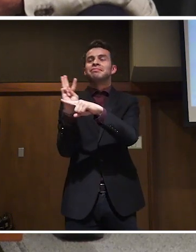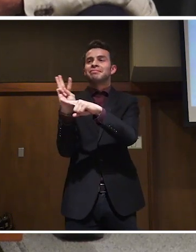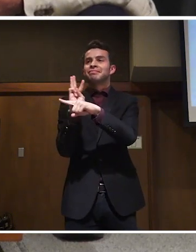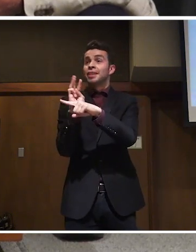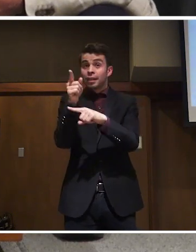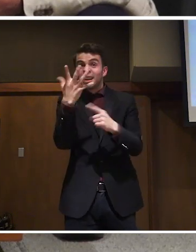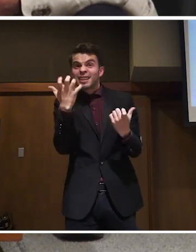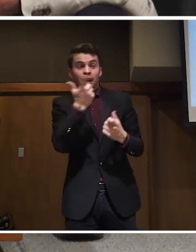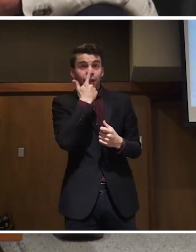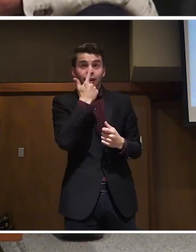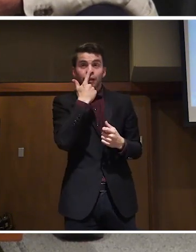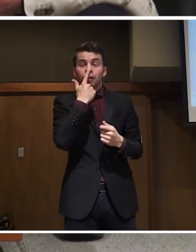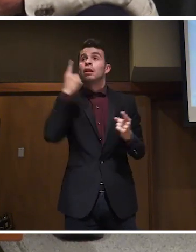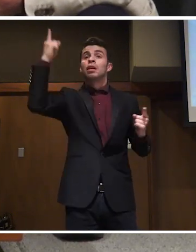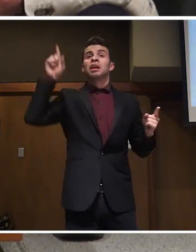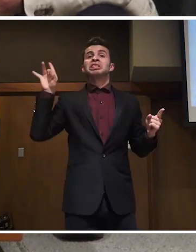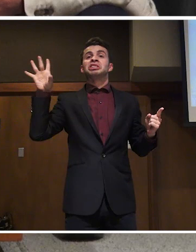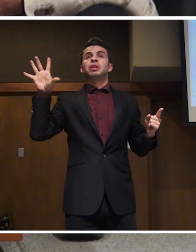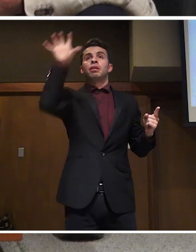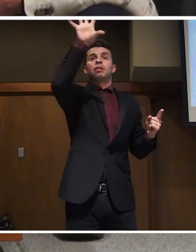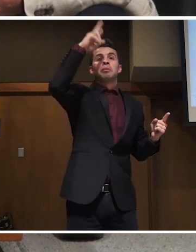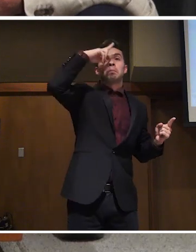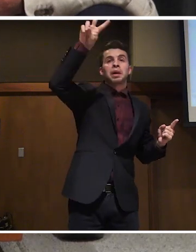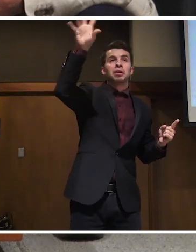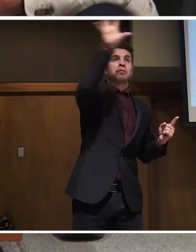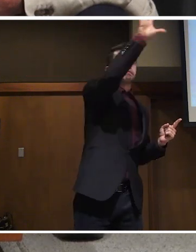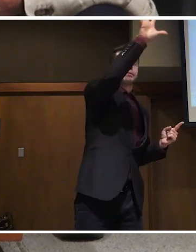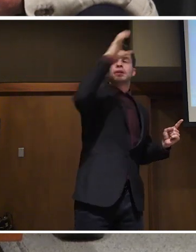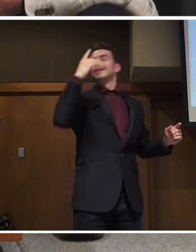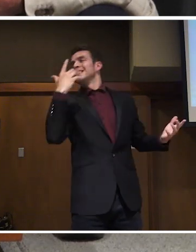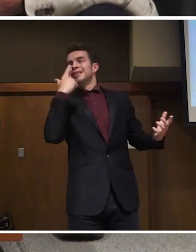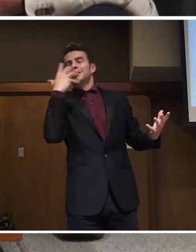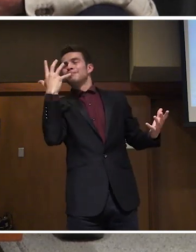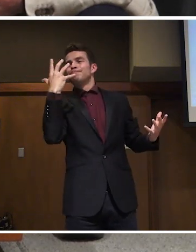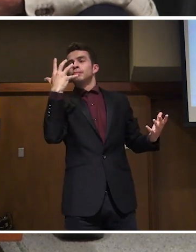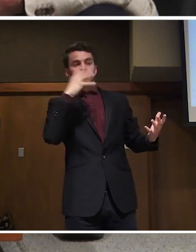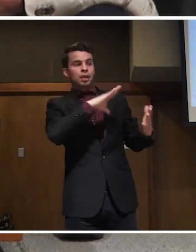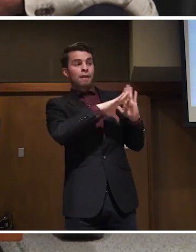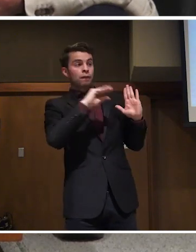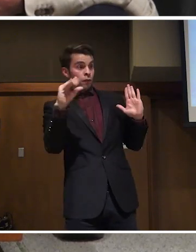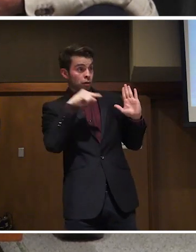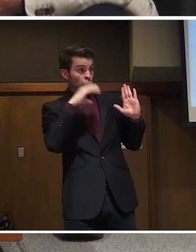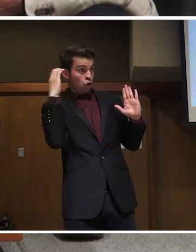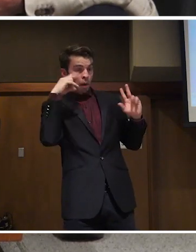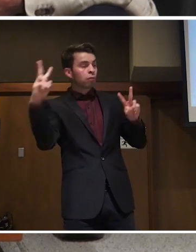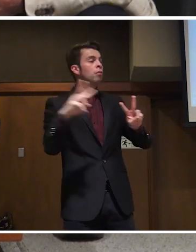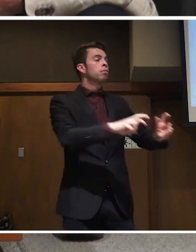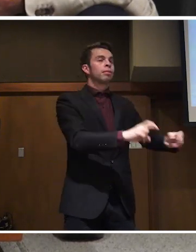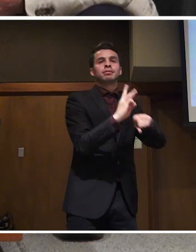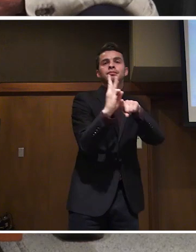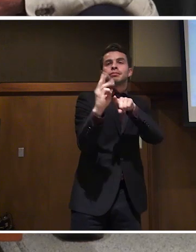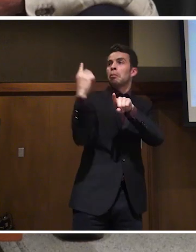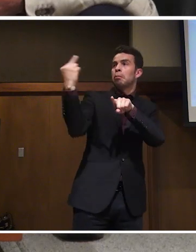de su material en Chile o en México o en otras partes. Pero cómo evolucione cada sociedad para ser más